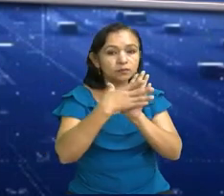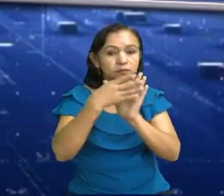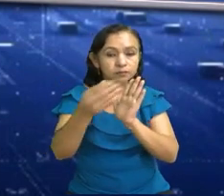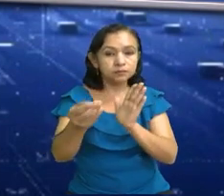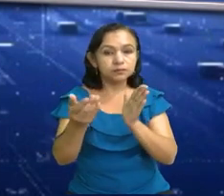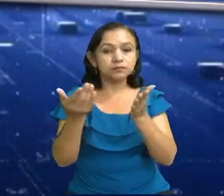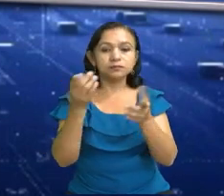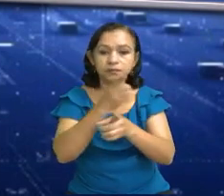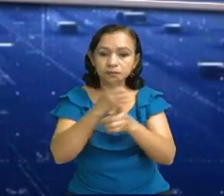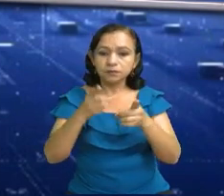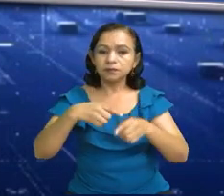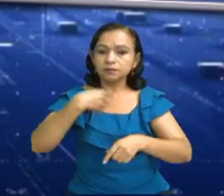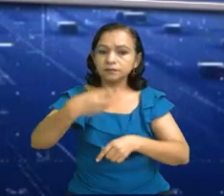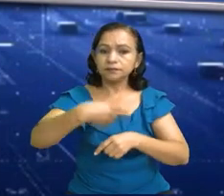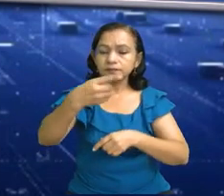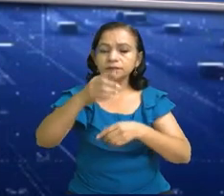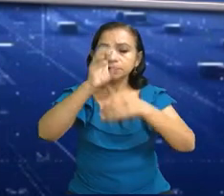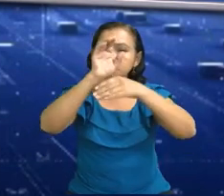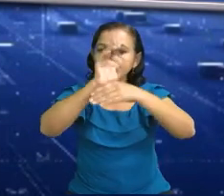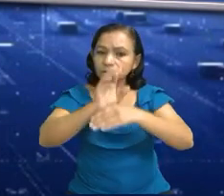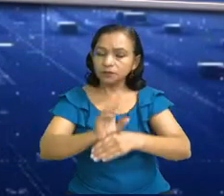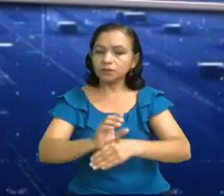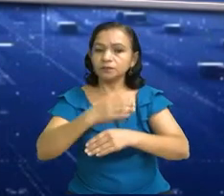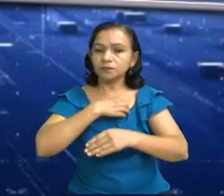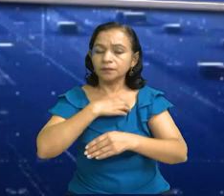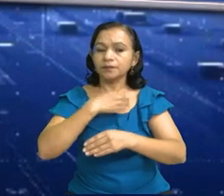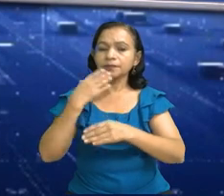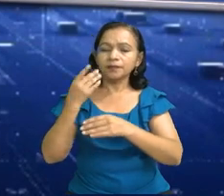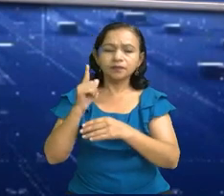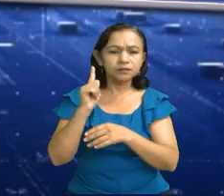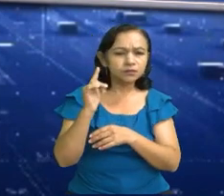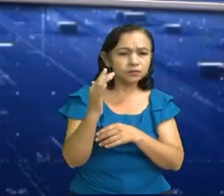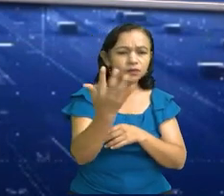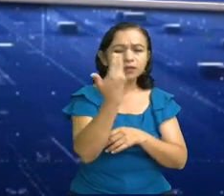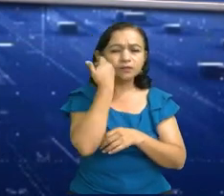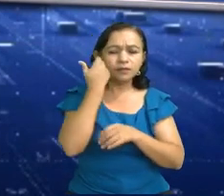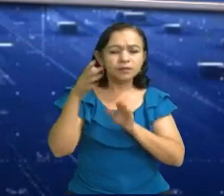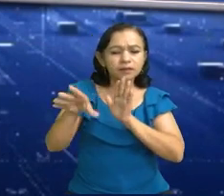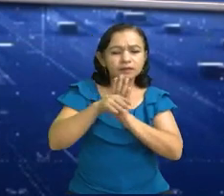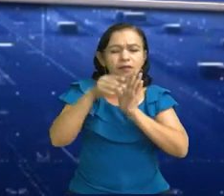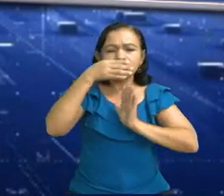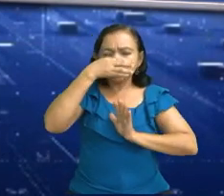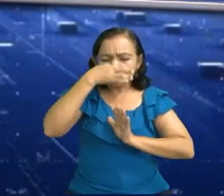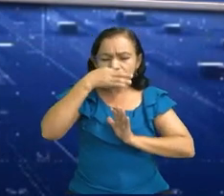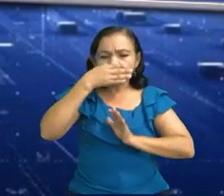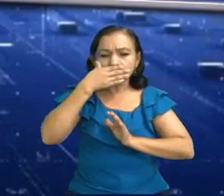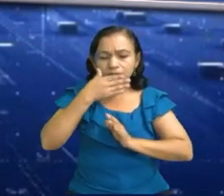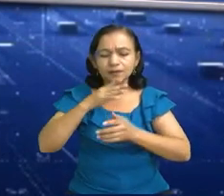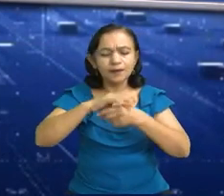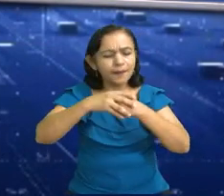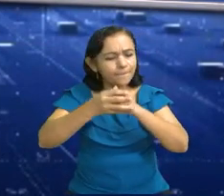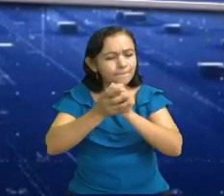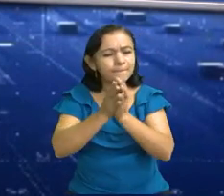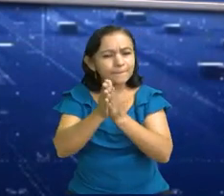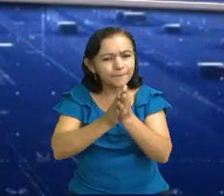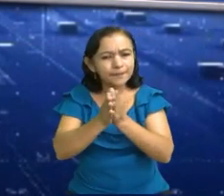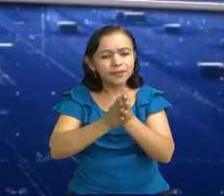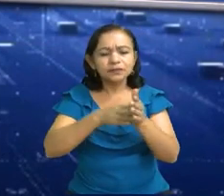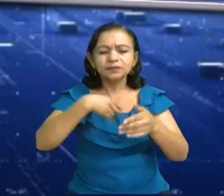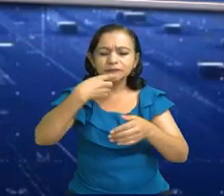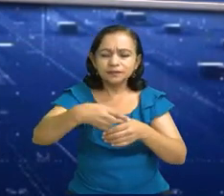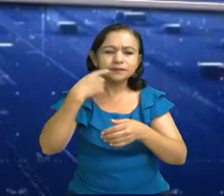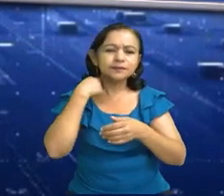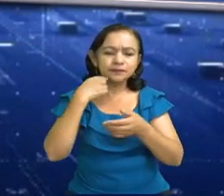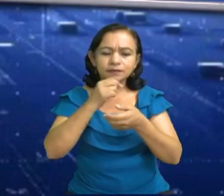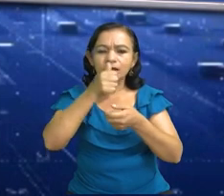situación de rutina y permanente para evitar todas las enfermedades respiratorias. El lavarse las manos frecuentemente